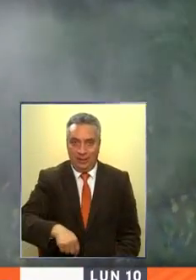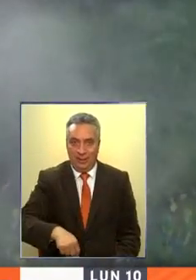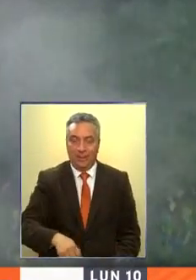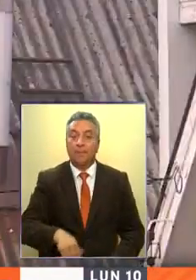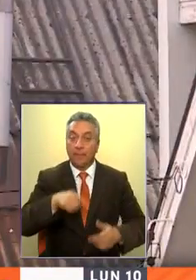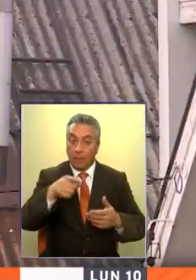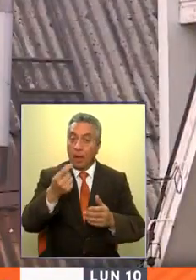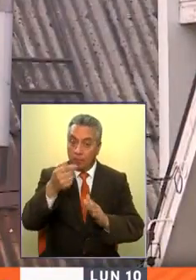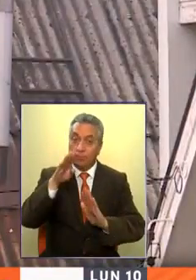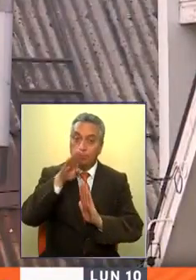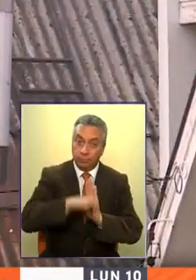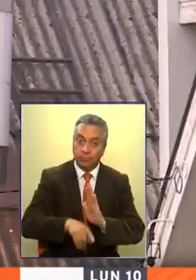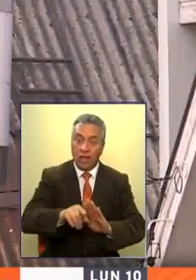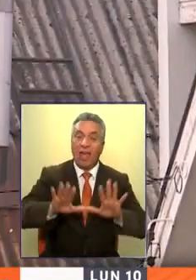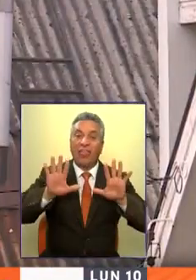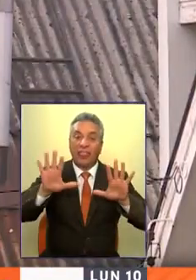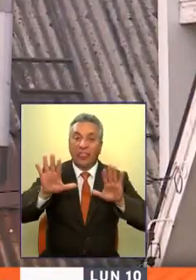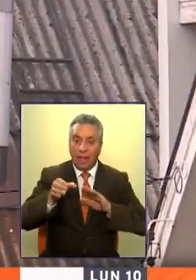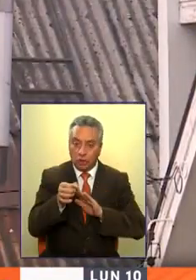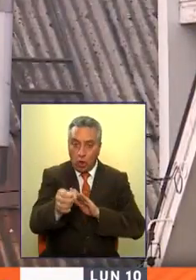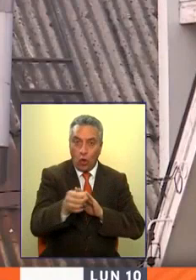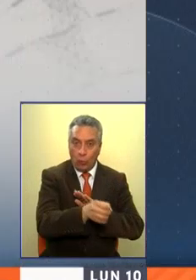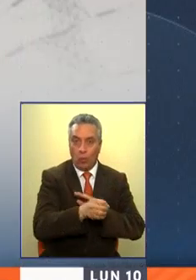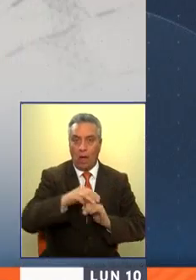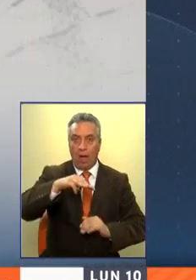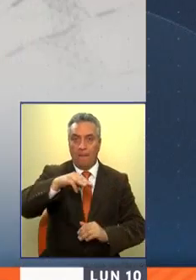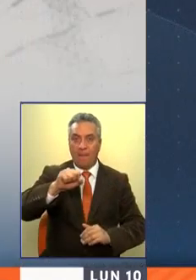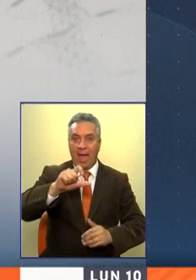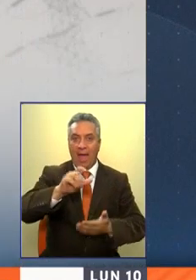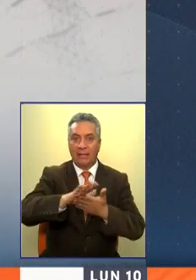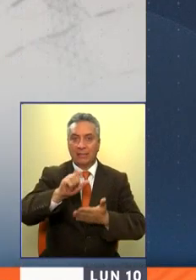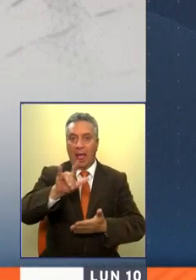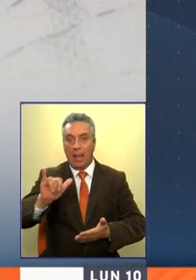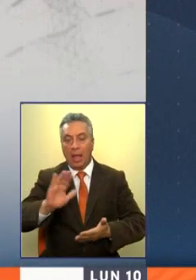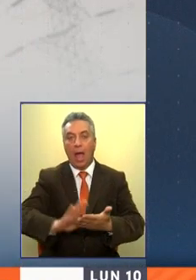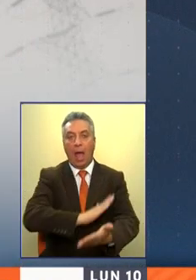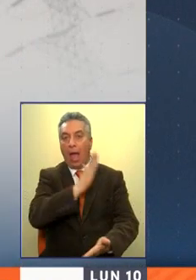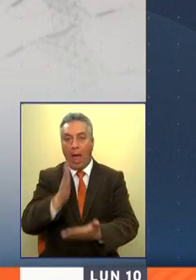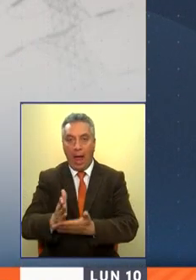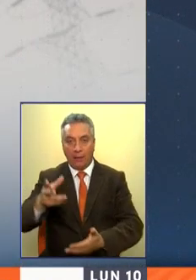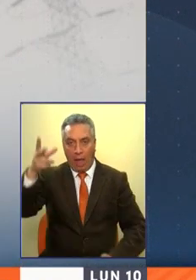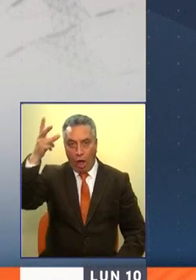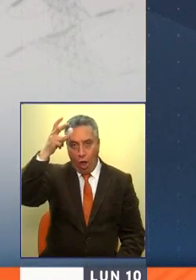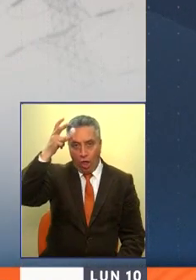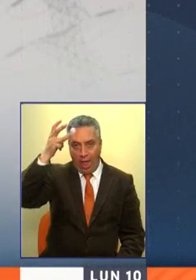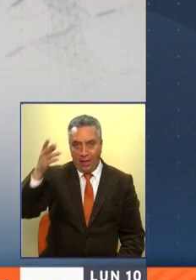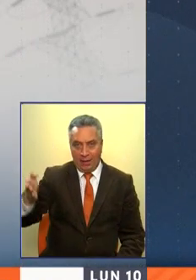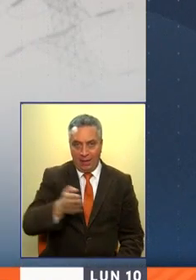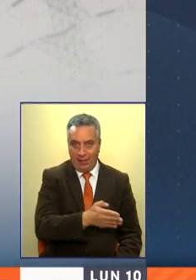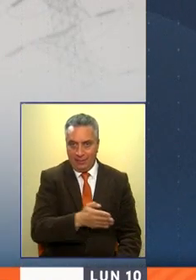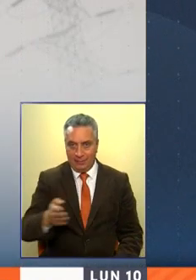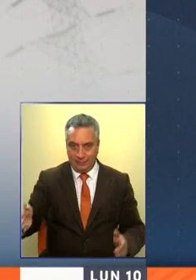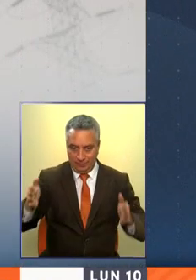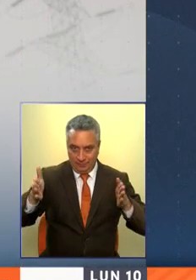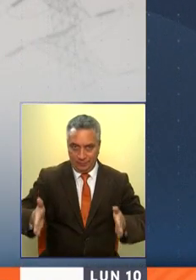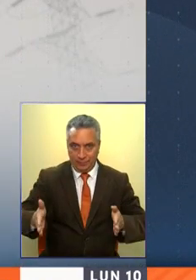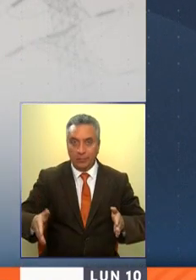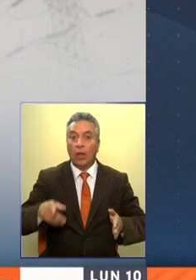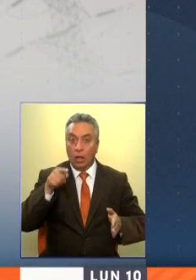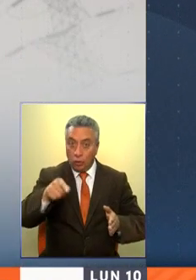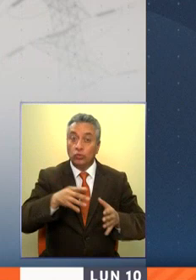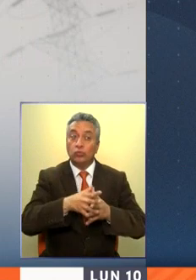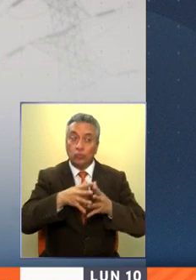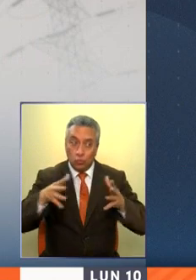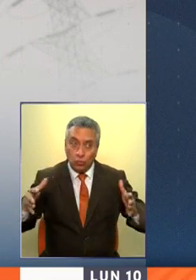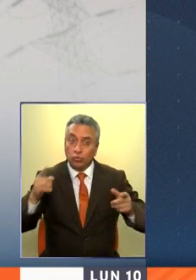rebaja. Serán 10 comunas, desde Machalí hasta Coyhaique, y es que se trata de sectores que presentan una alta